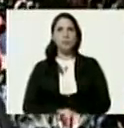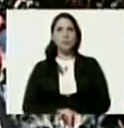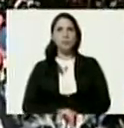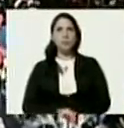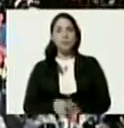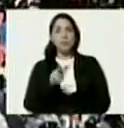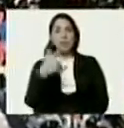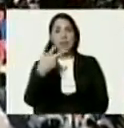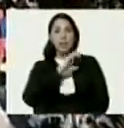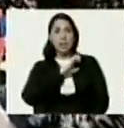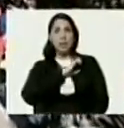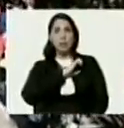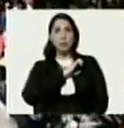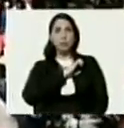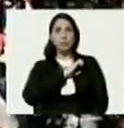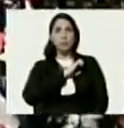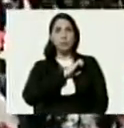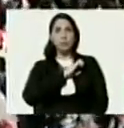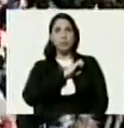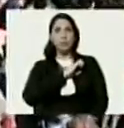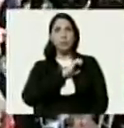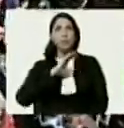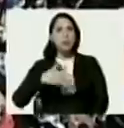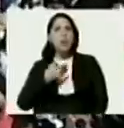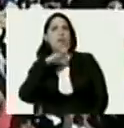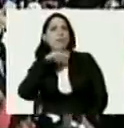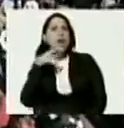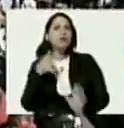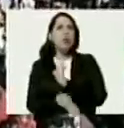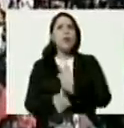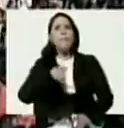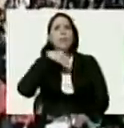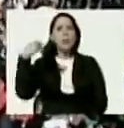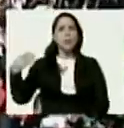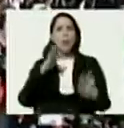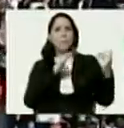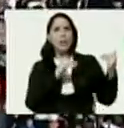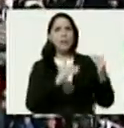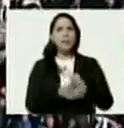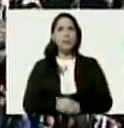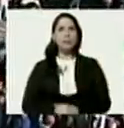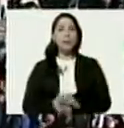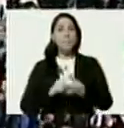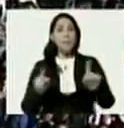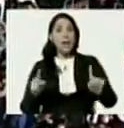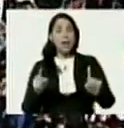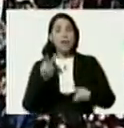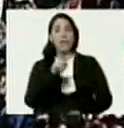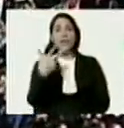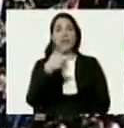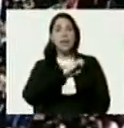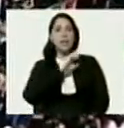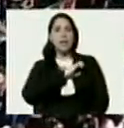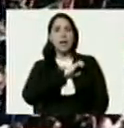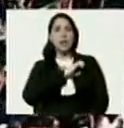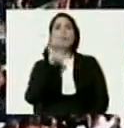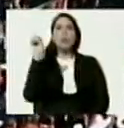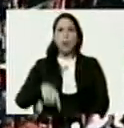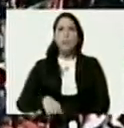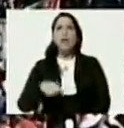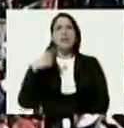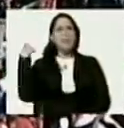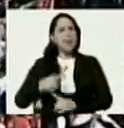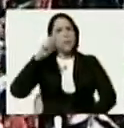23 de enero se puede hablar de espíritu y de esperanza, pero de 23 de enero también tenemos